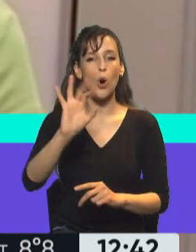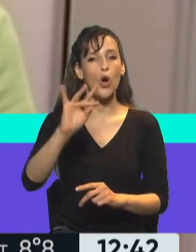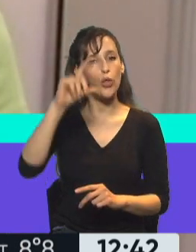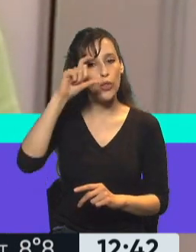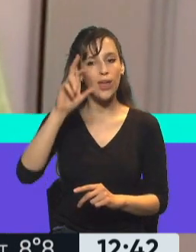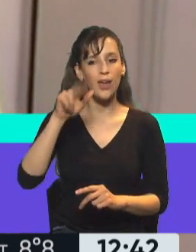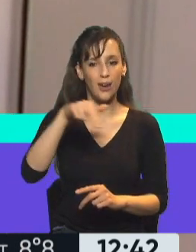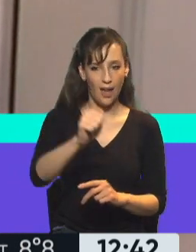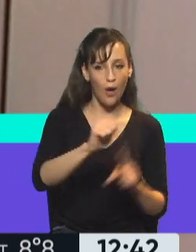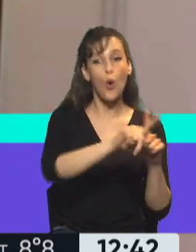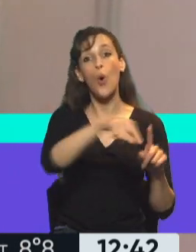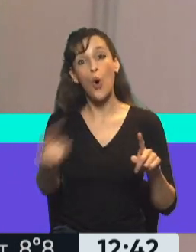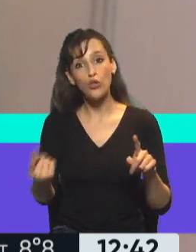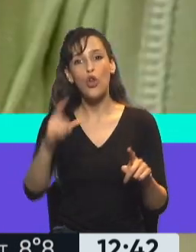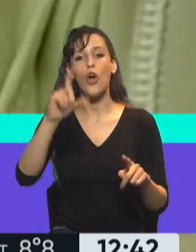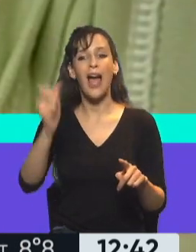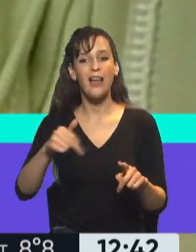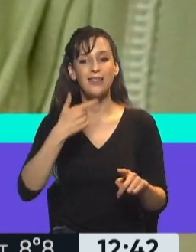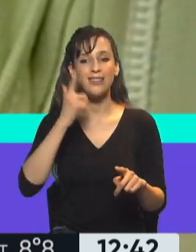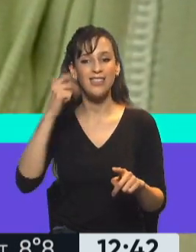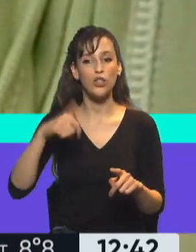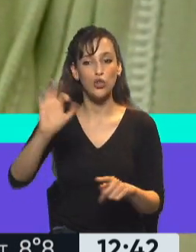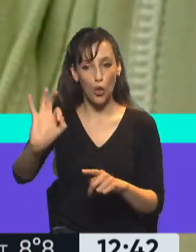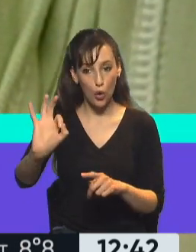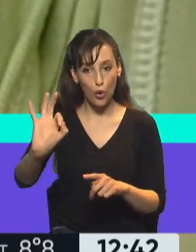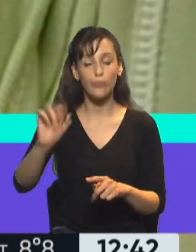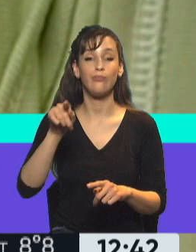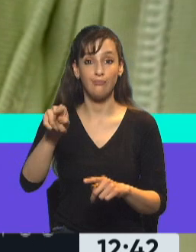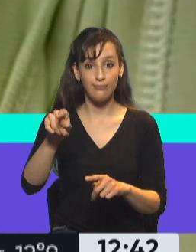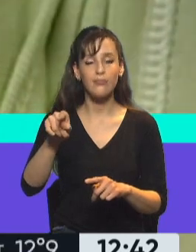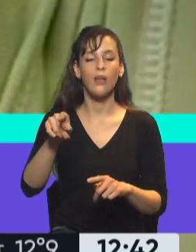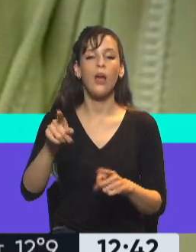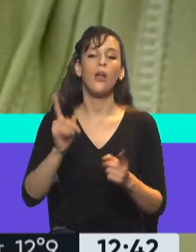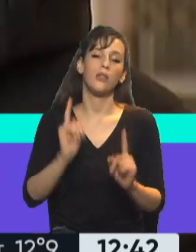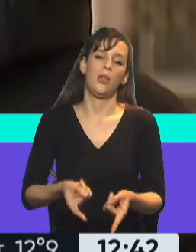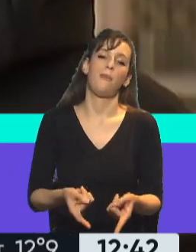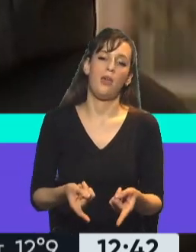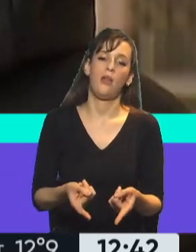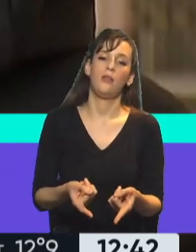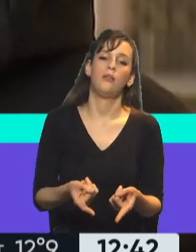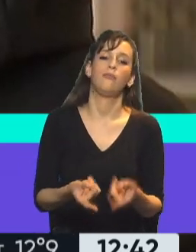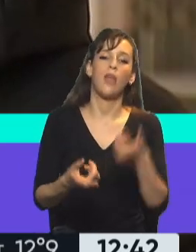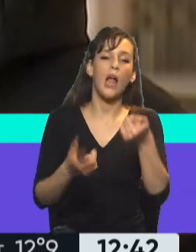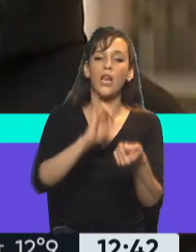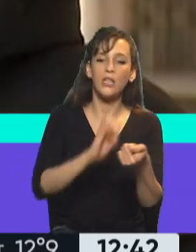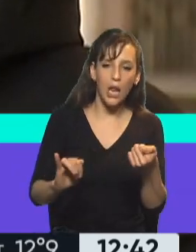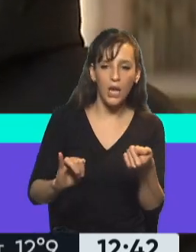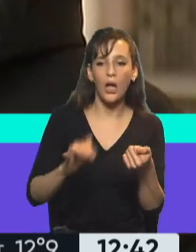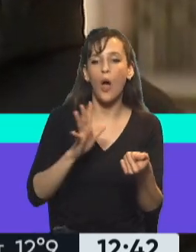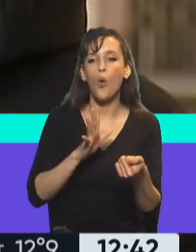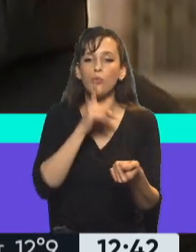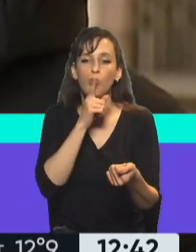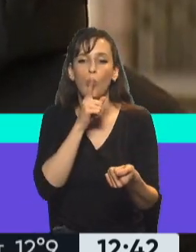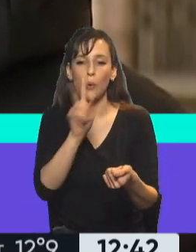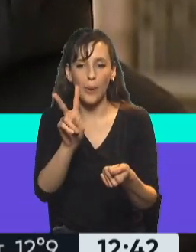CanSino es otra vacuna que tiene una plataforma similar a la de AstraZeneca, a la de Sputnik, que son vacunas de actores